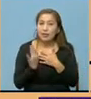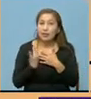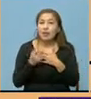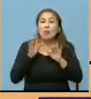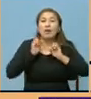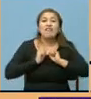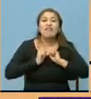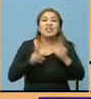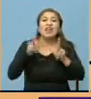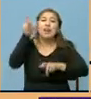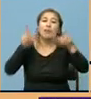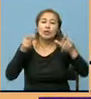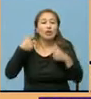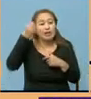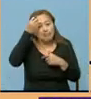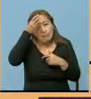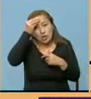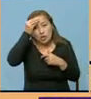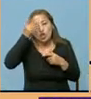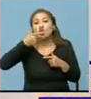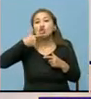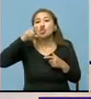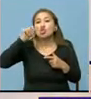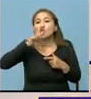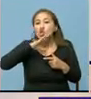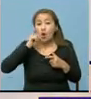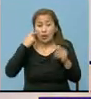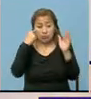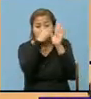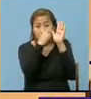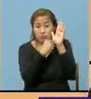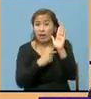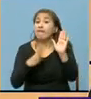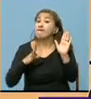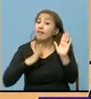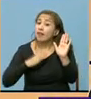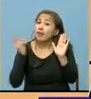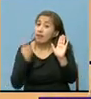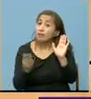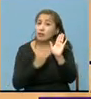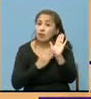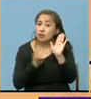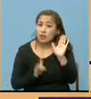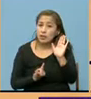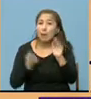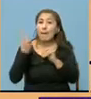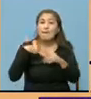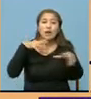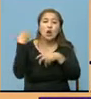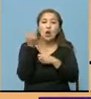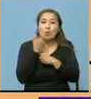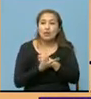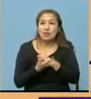lo para informar a la opinión pública y me estoy olvidando de las hojas que también hacen una observación porque falta documentación respaldatoria pero lo que más